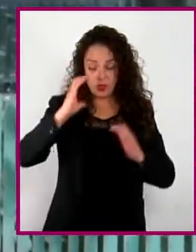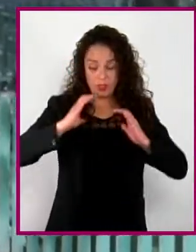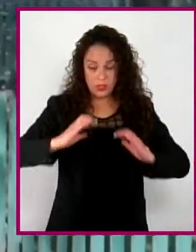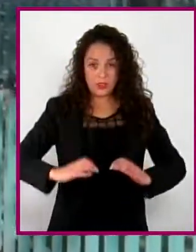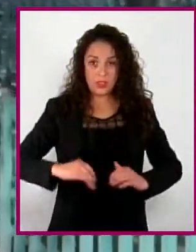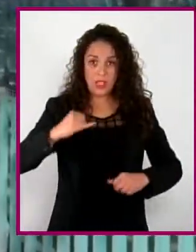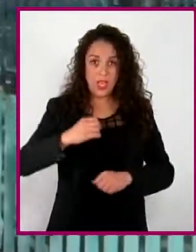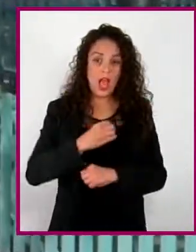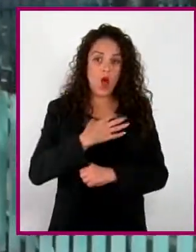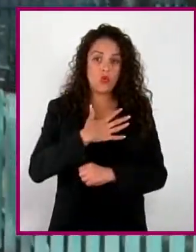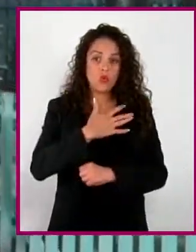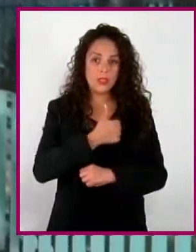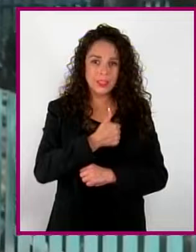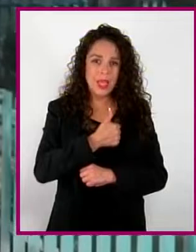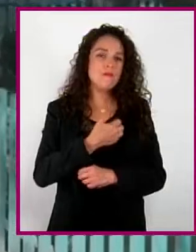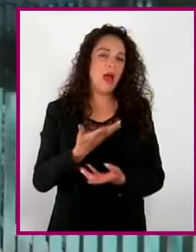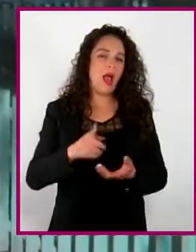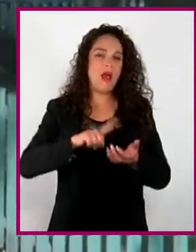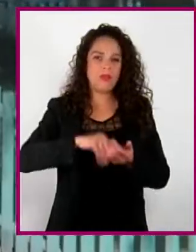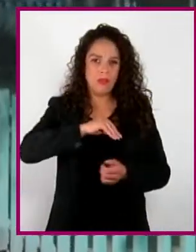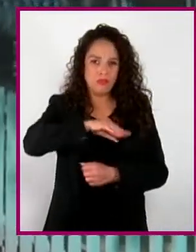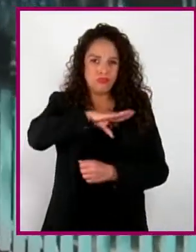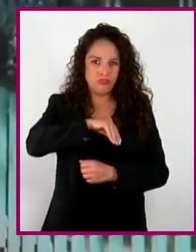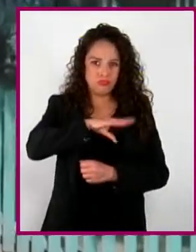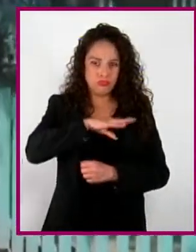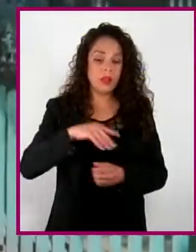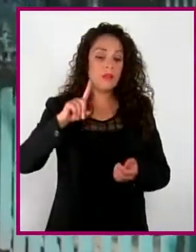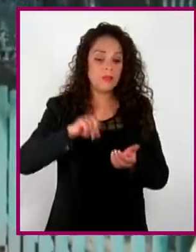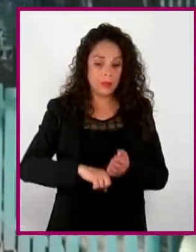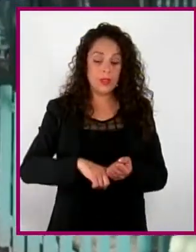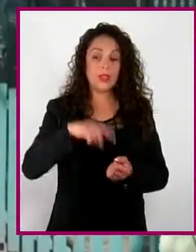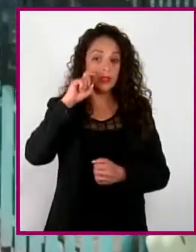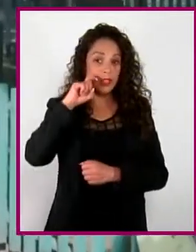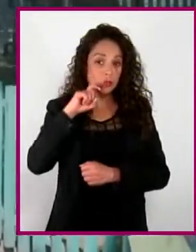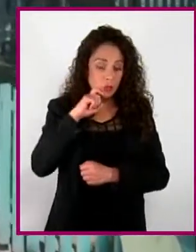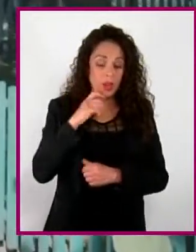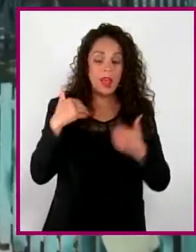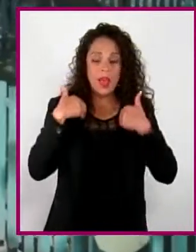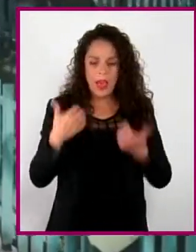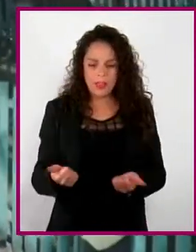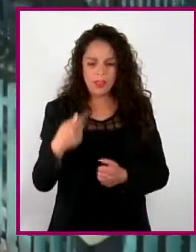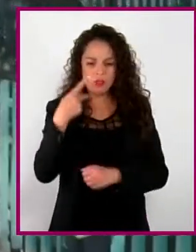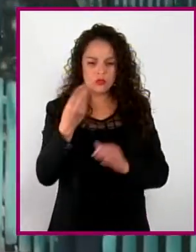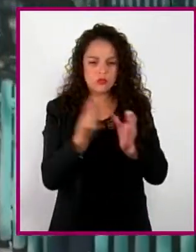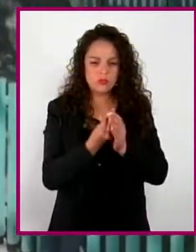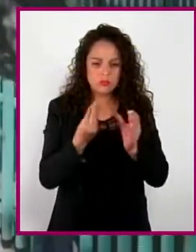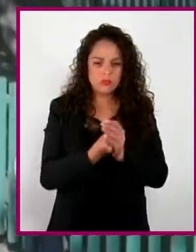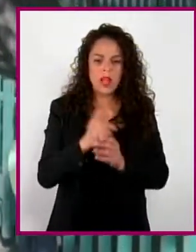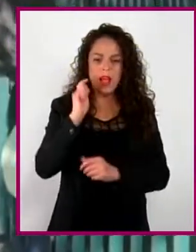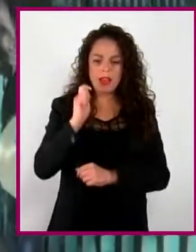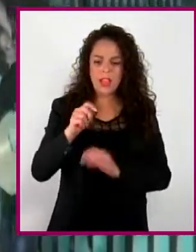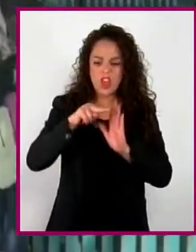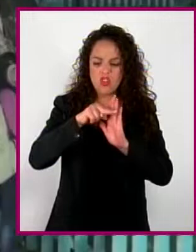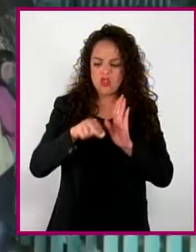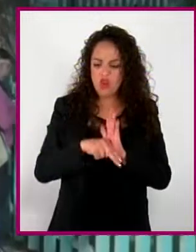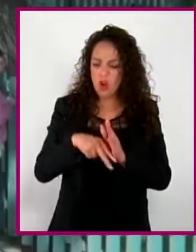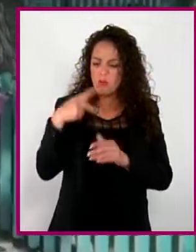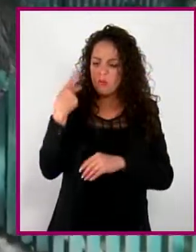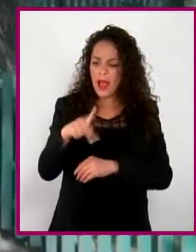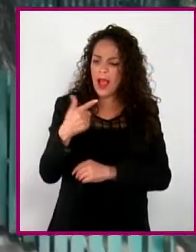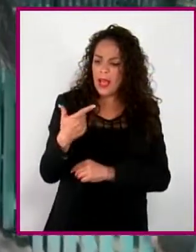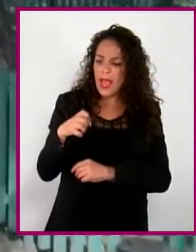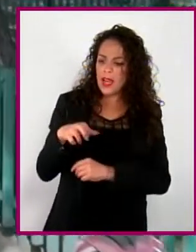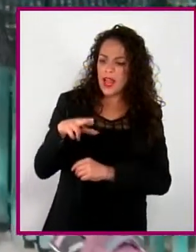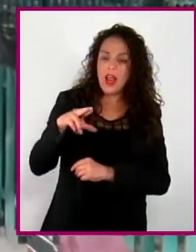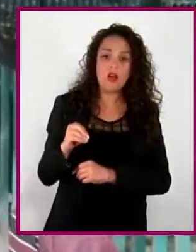cambio de actitudes negativas hacia la sexualidad, comprensión de los estereotipos y las normas sociales de género, aumento de la confianza